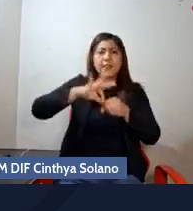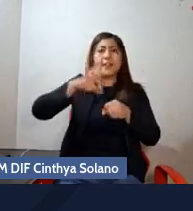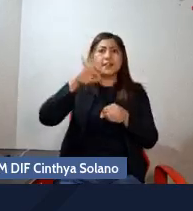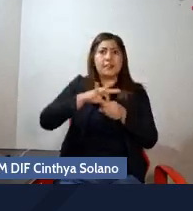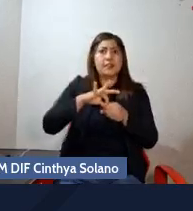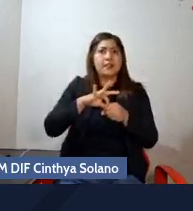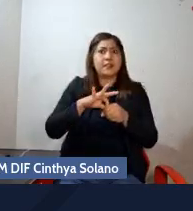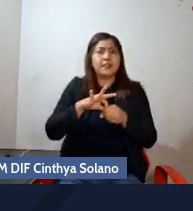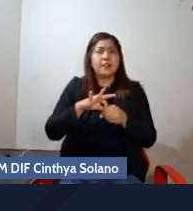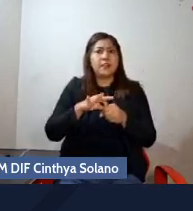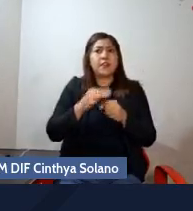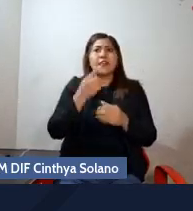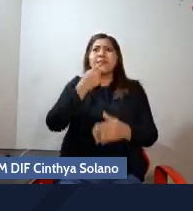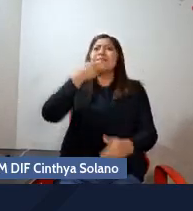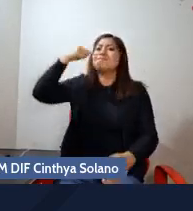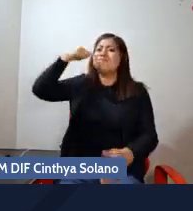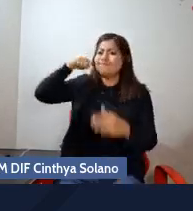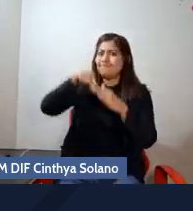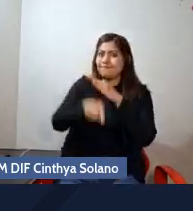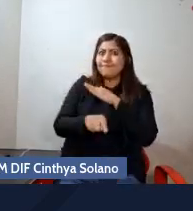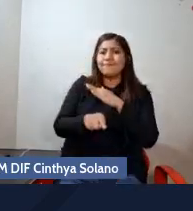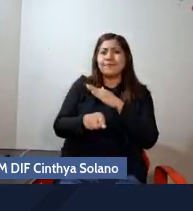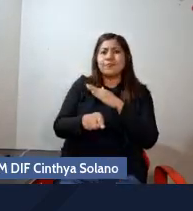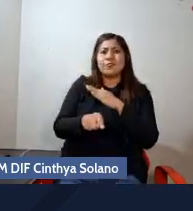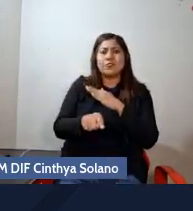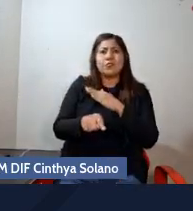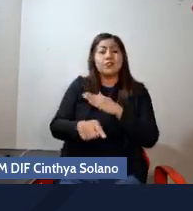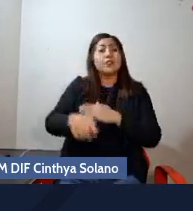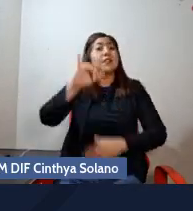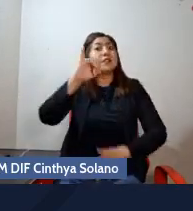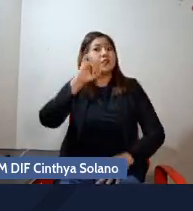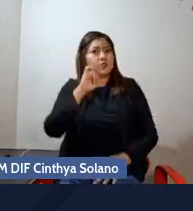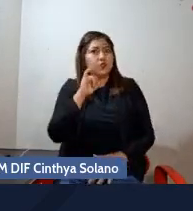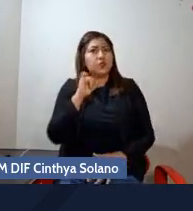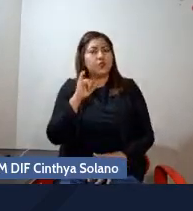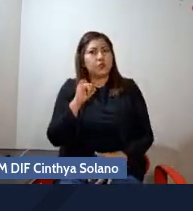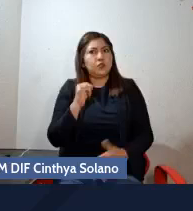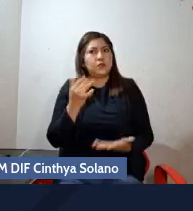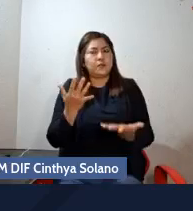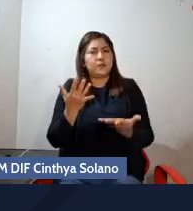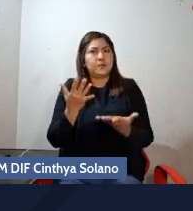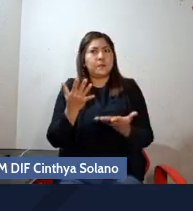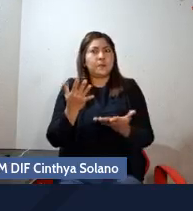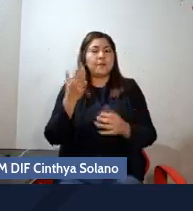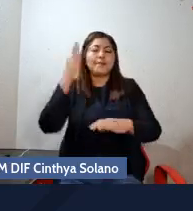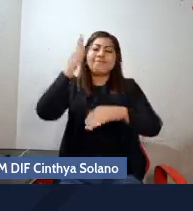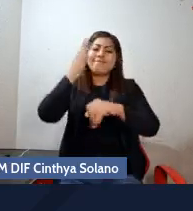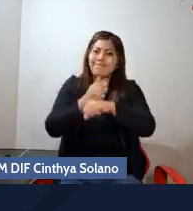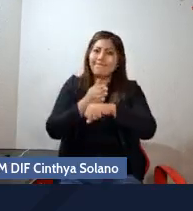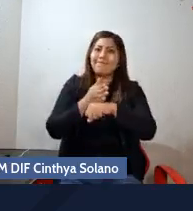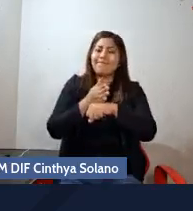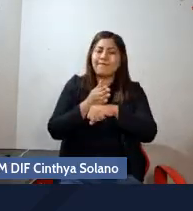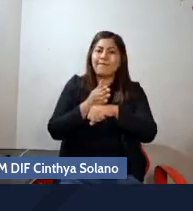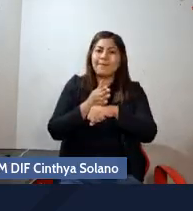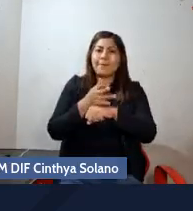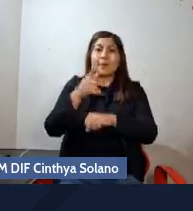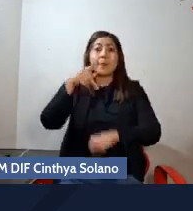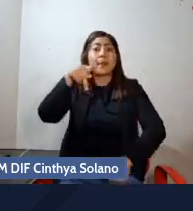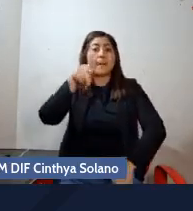denunciados y sancionados? A todas luces, sí, la respuesta. Pero para ser delito